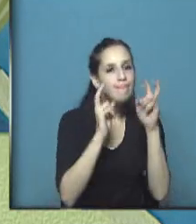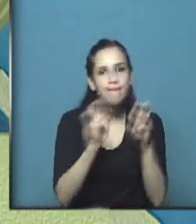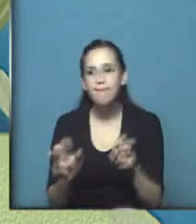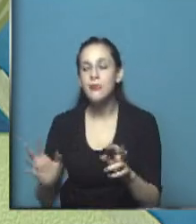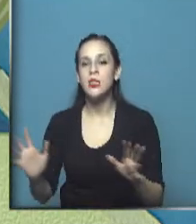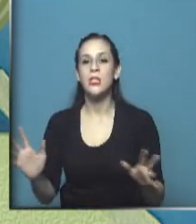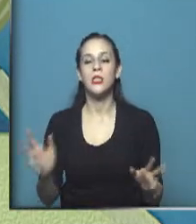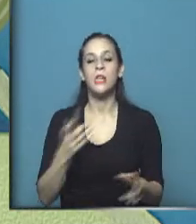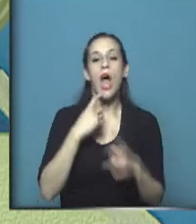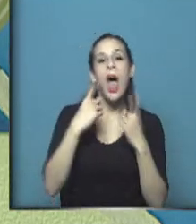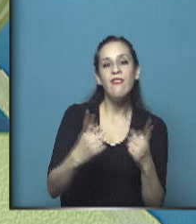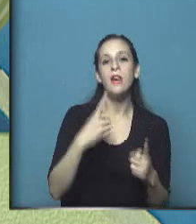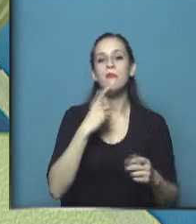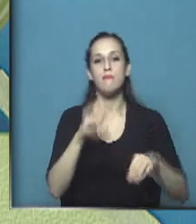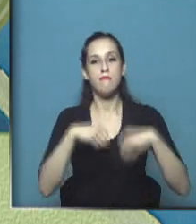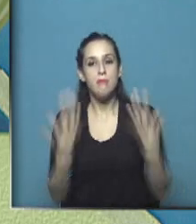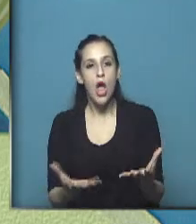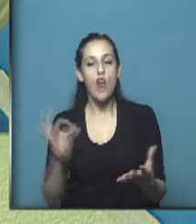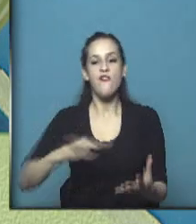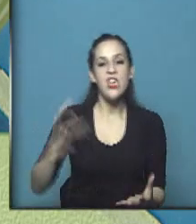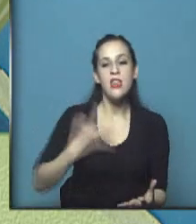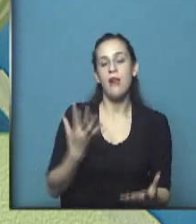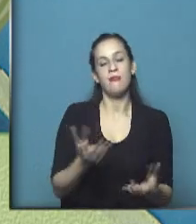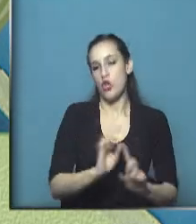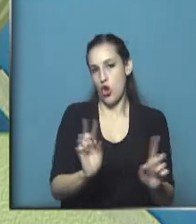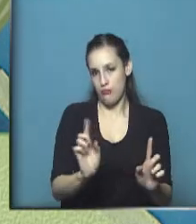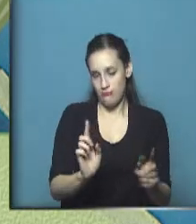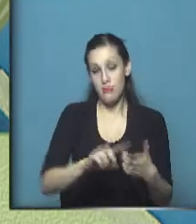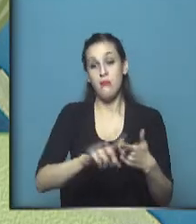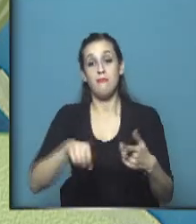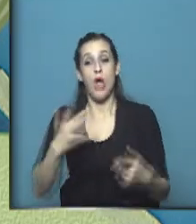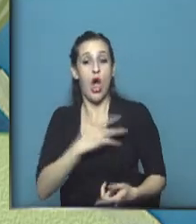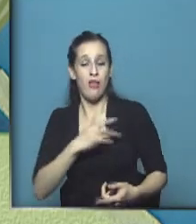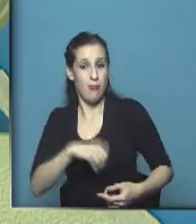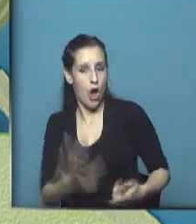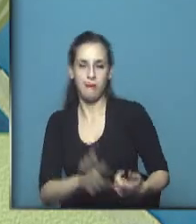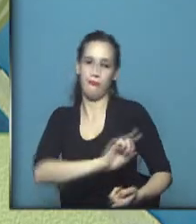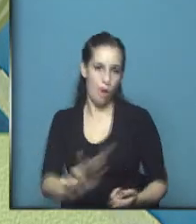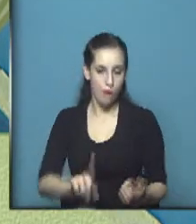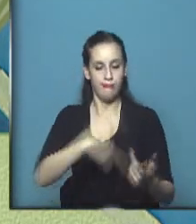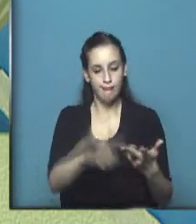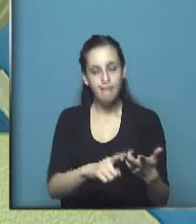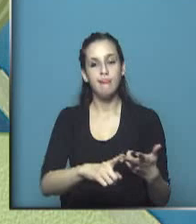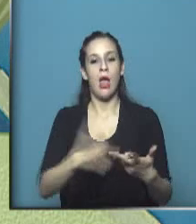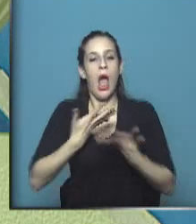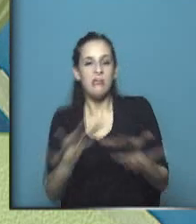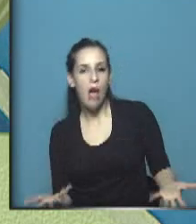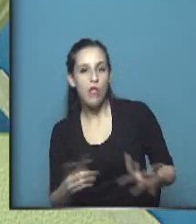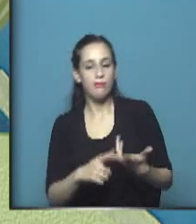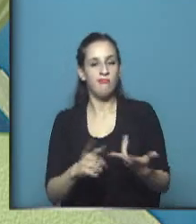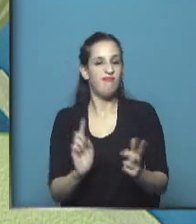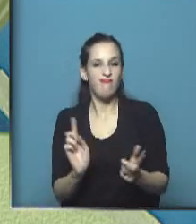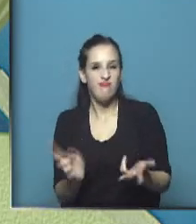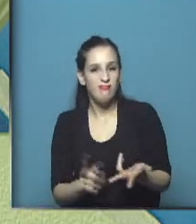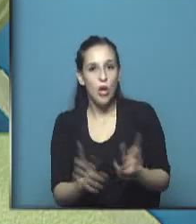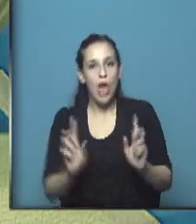¿no? Evaluaron si mejoran la mortalidad, no la mejoran. Si mejoran la enfermedad cardiovascular, no la mejoran. Si mejoran el cansancio, tampoco. No